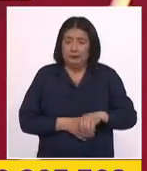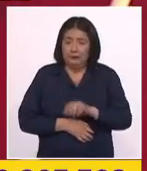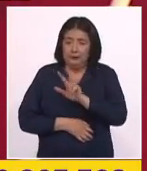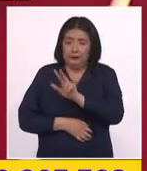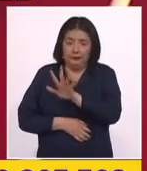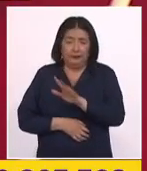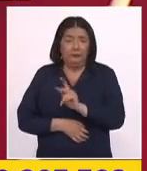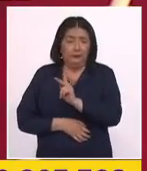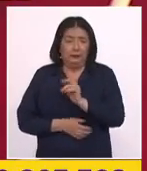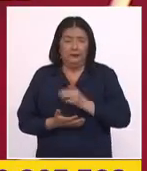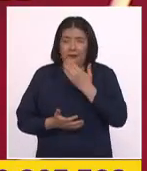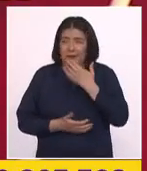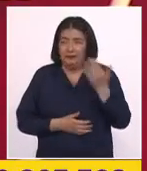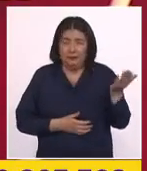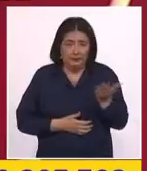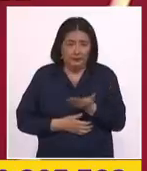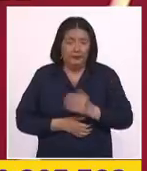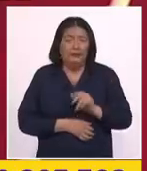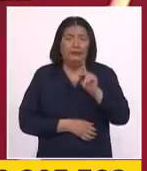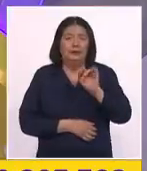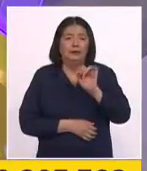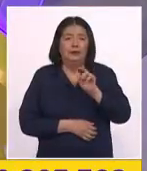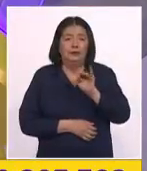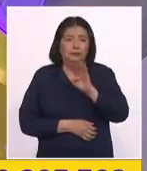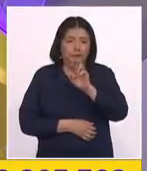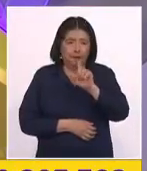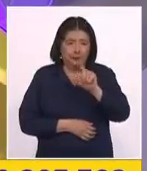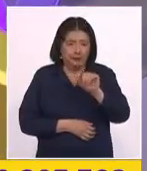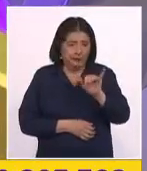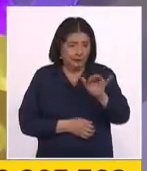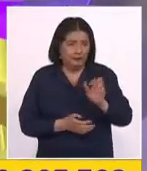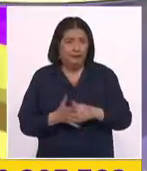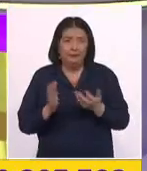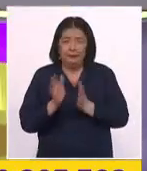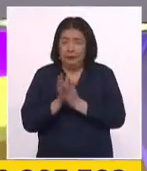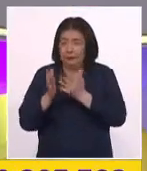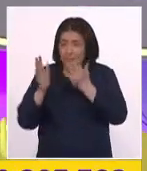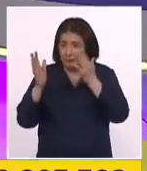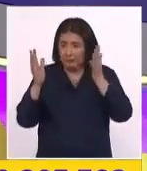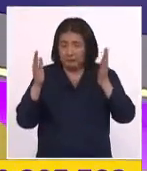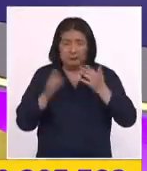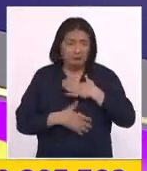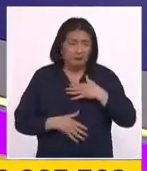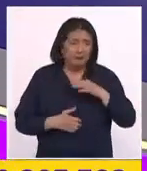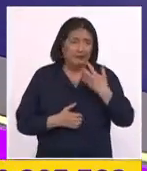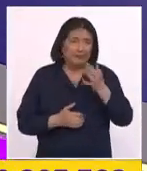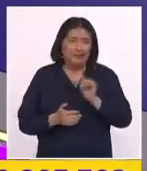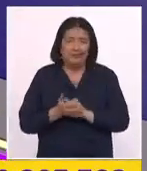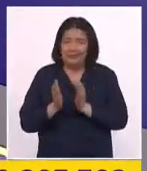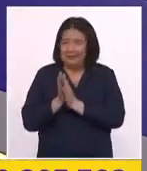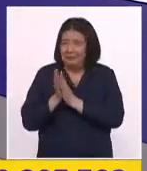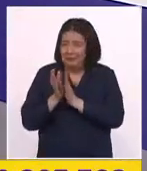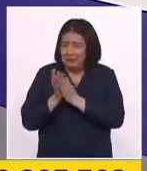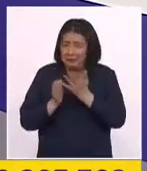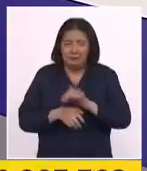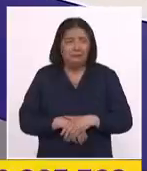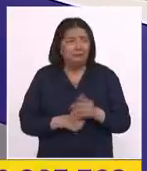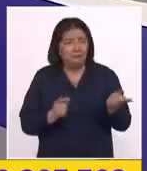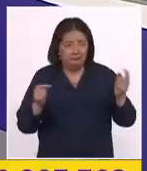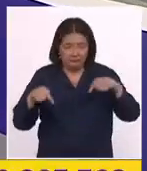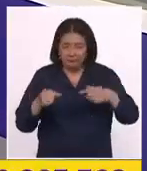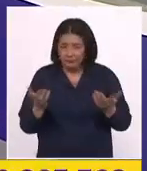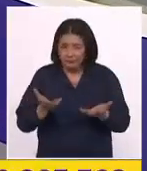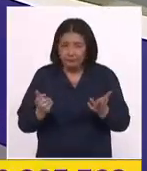con nosotros Kimberly García. Adelante, por favor, Kimberly. Bravo, la verdad, bravo. Es un placer enorme tenerte